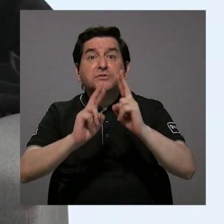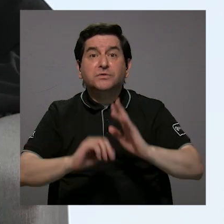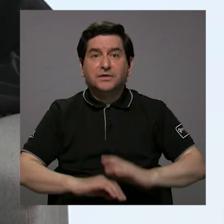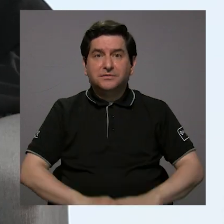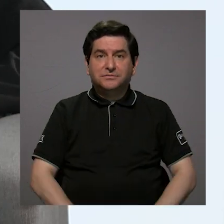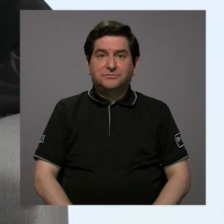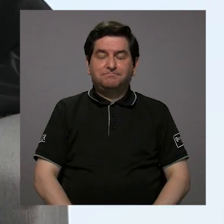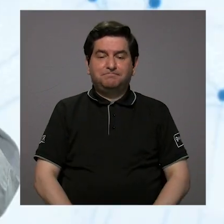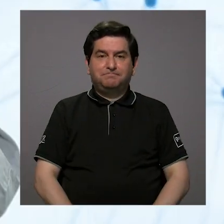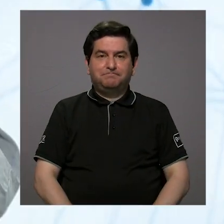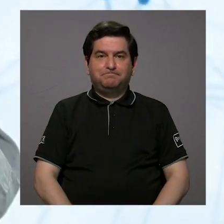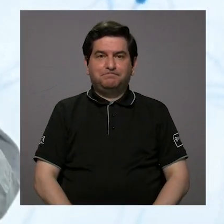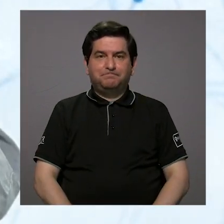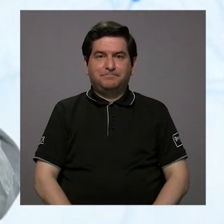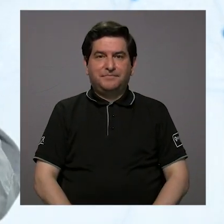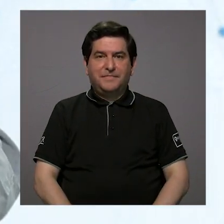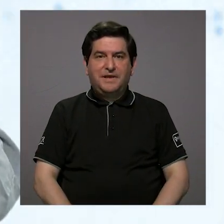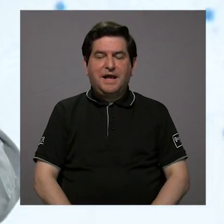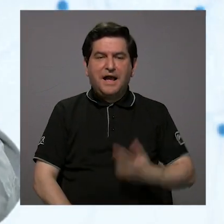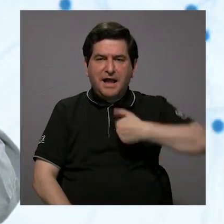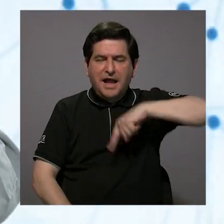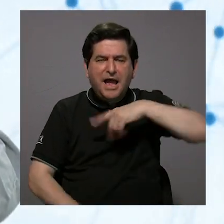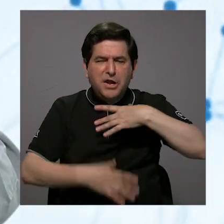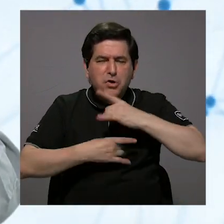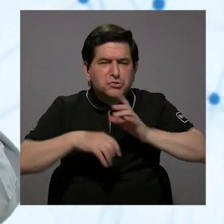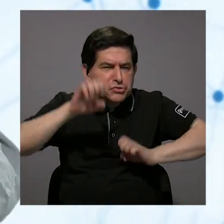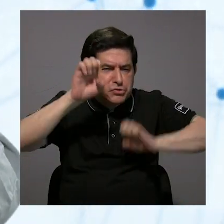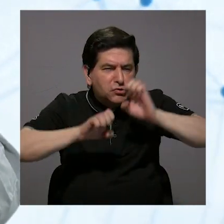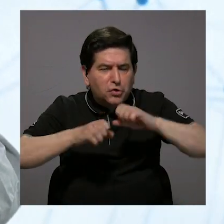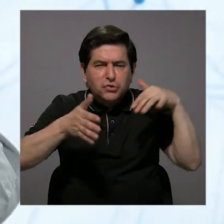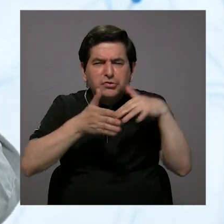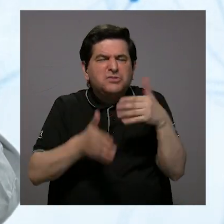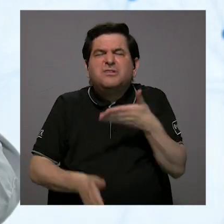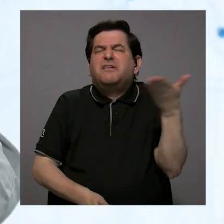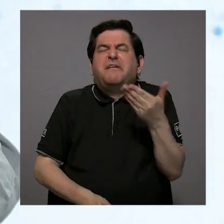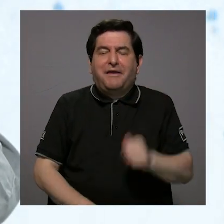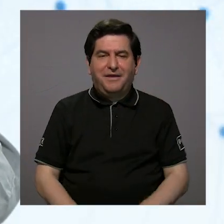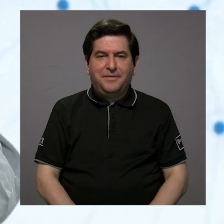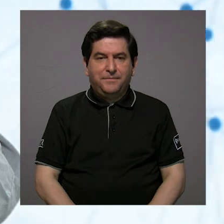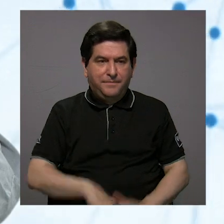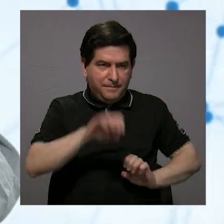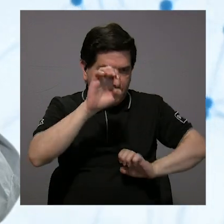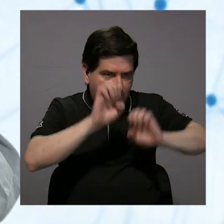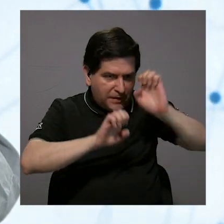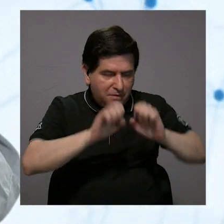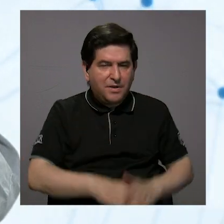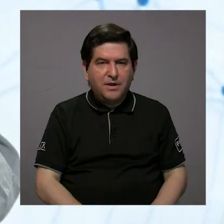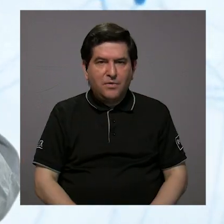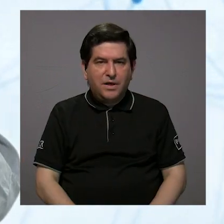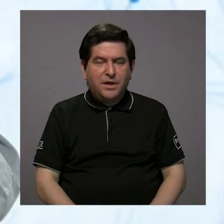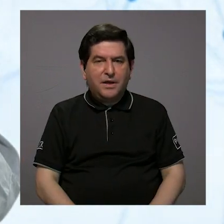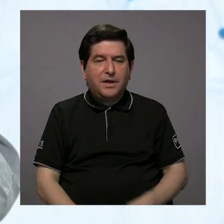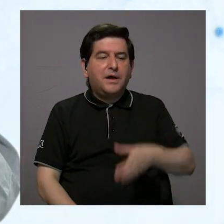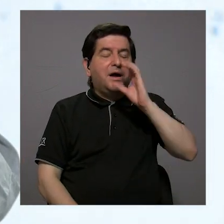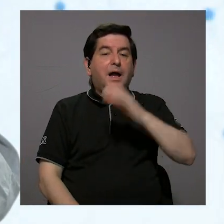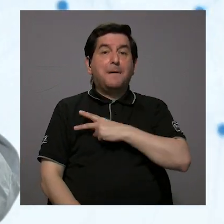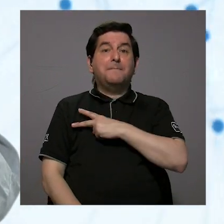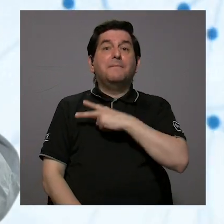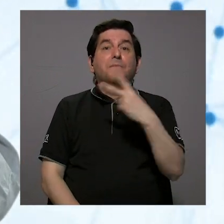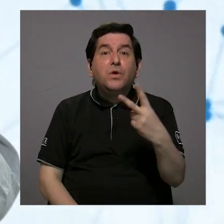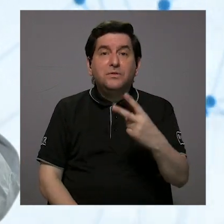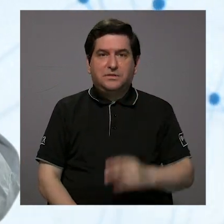Luis Fernando. Así es. Bueno, entonces, ¿qué nos interesaba evaluar en este estudio? Nos interesaba evaluar la ingesta